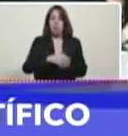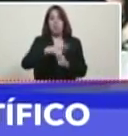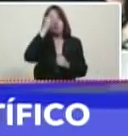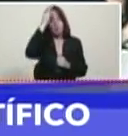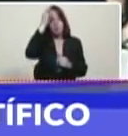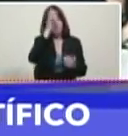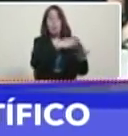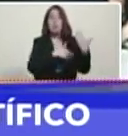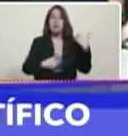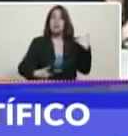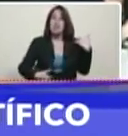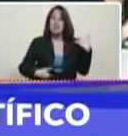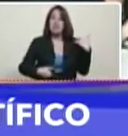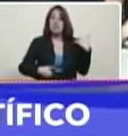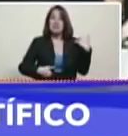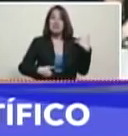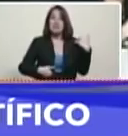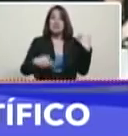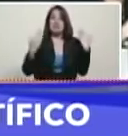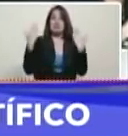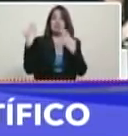Presidencial profundamente